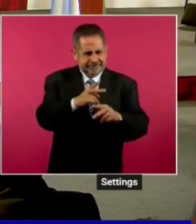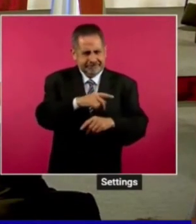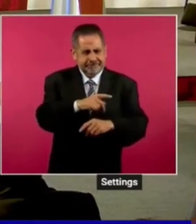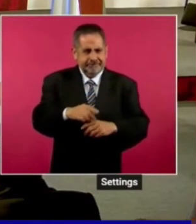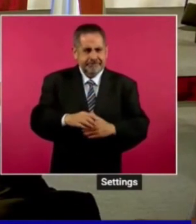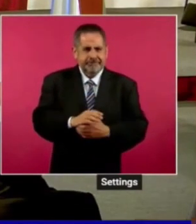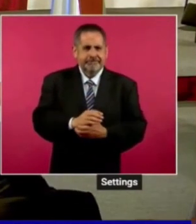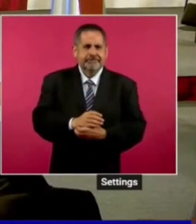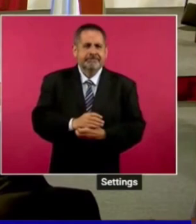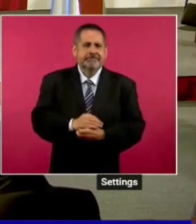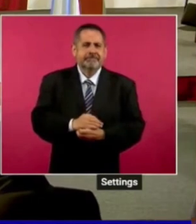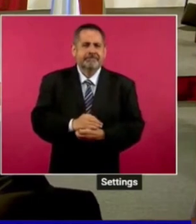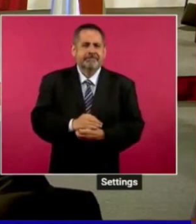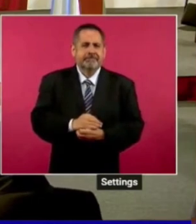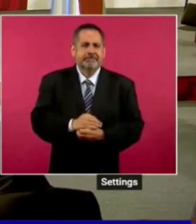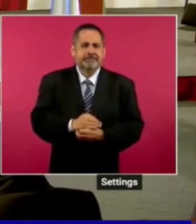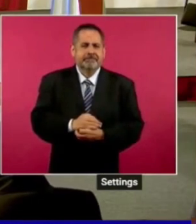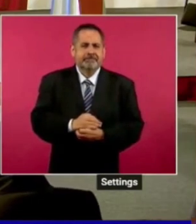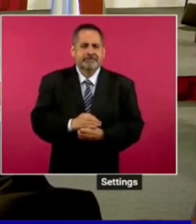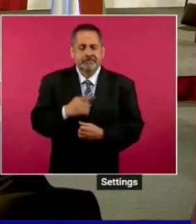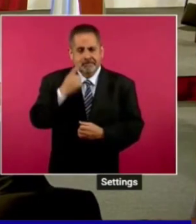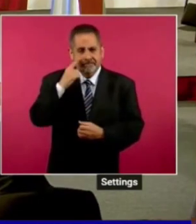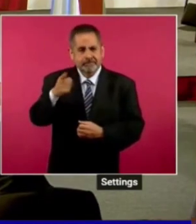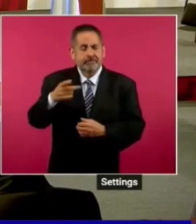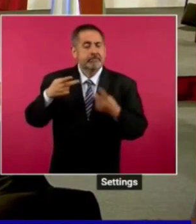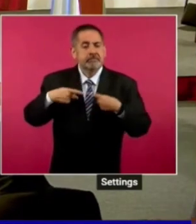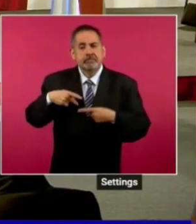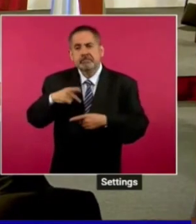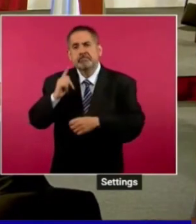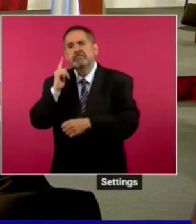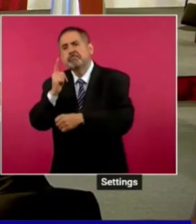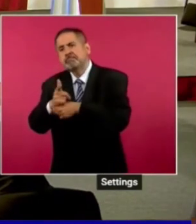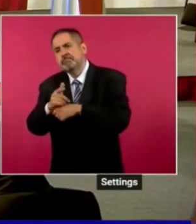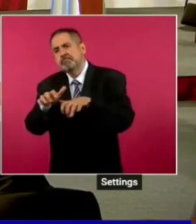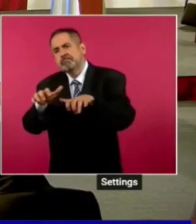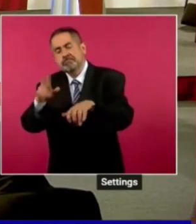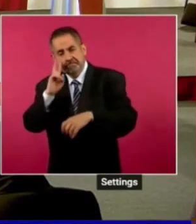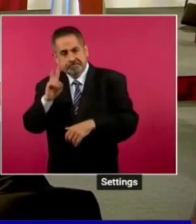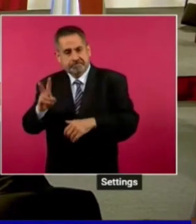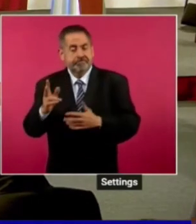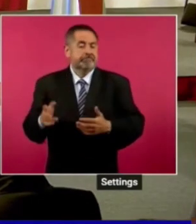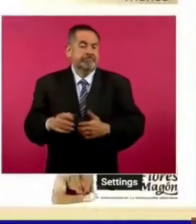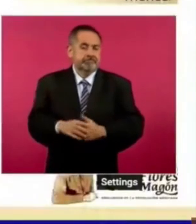anterior, que la gente se da cuenta.